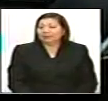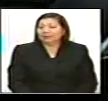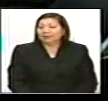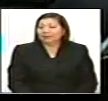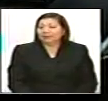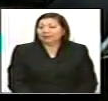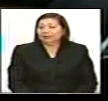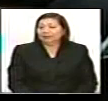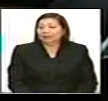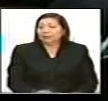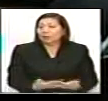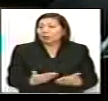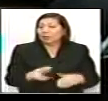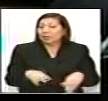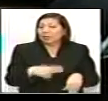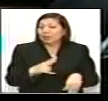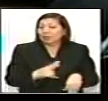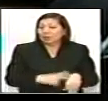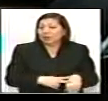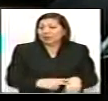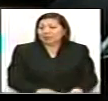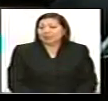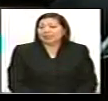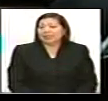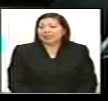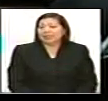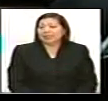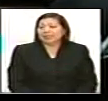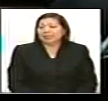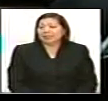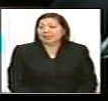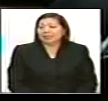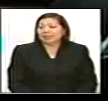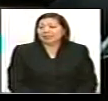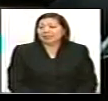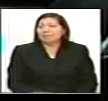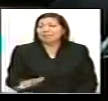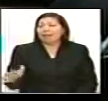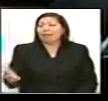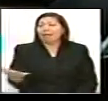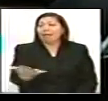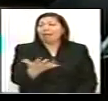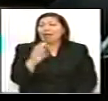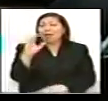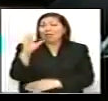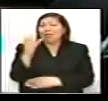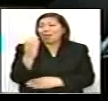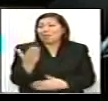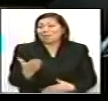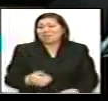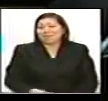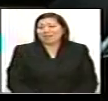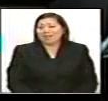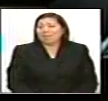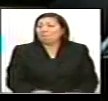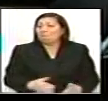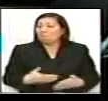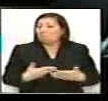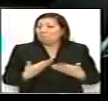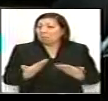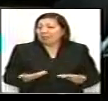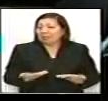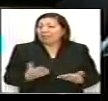las bondades naturales como son las sabanas de Colombia, ¿no? Que puede haber